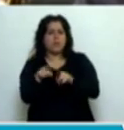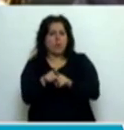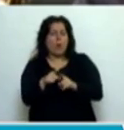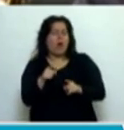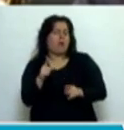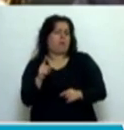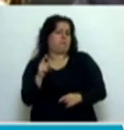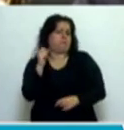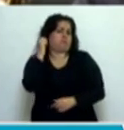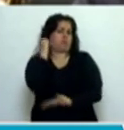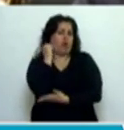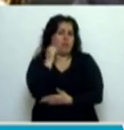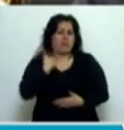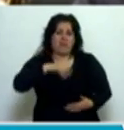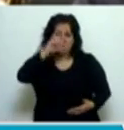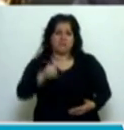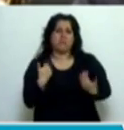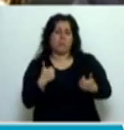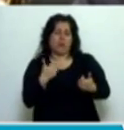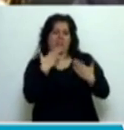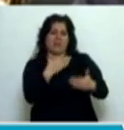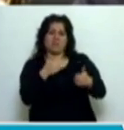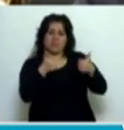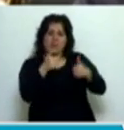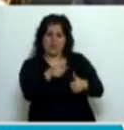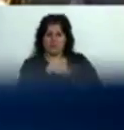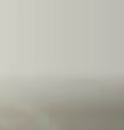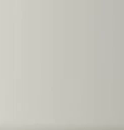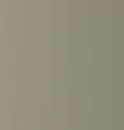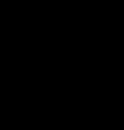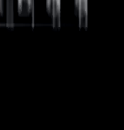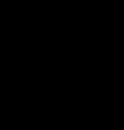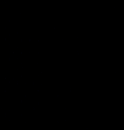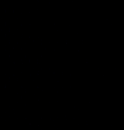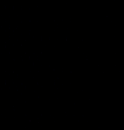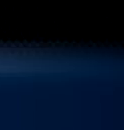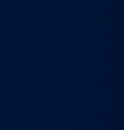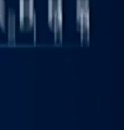de la economía argentina y que en función de eso tratemos de protegerlo. Gracias, Presidenta.